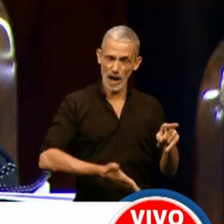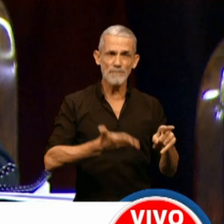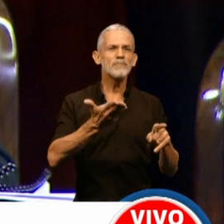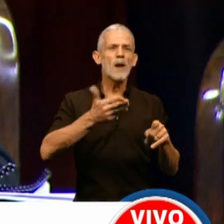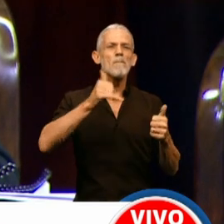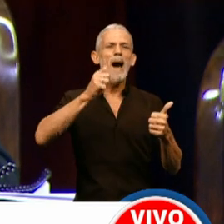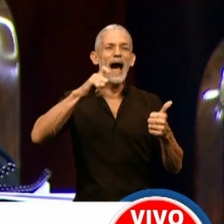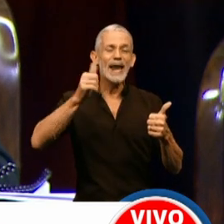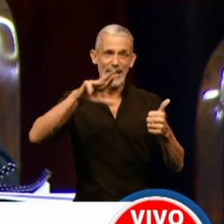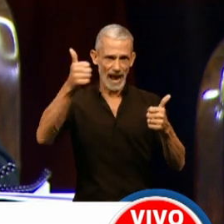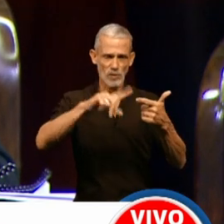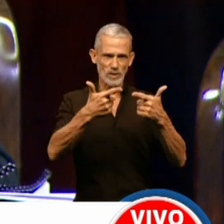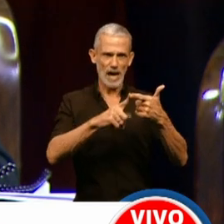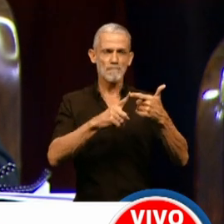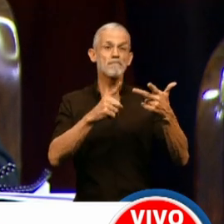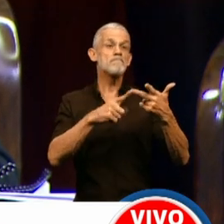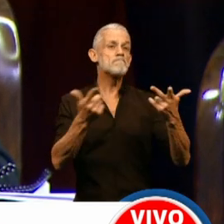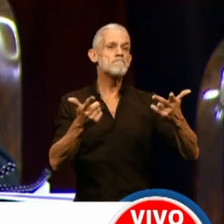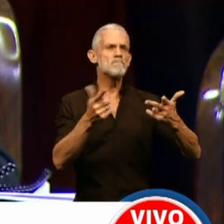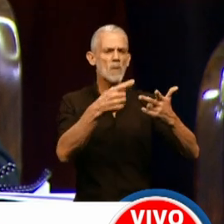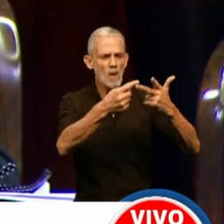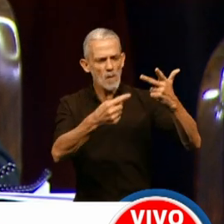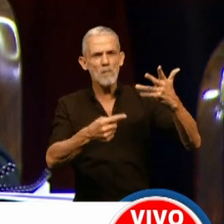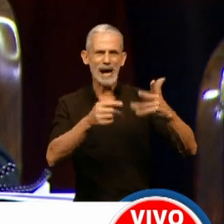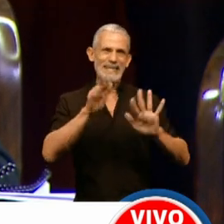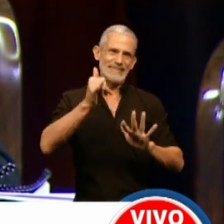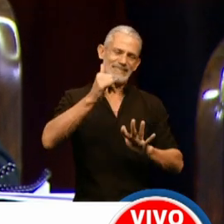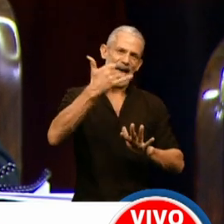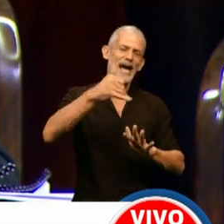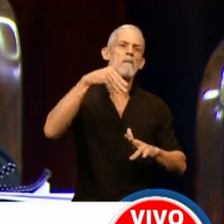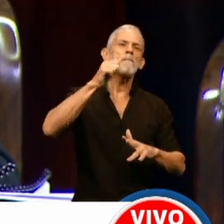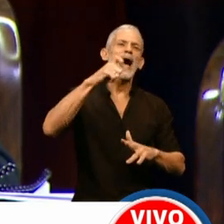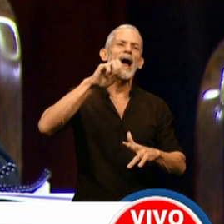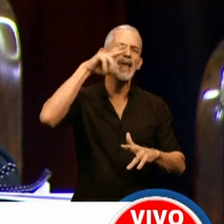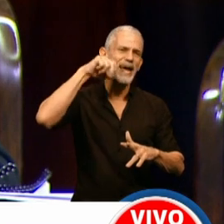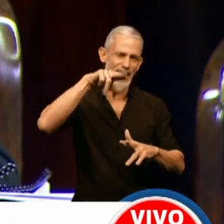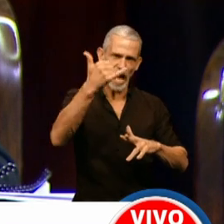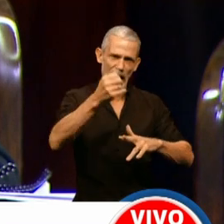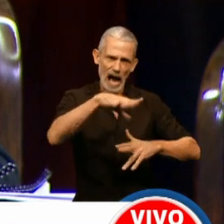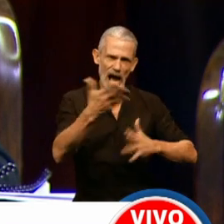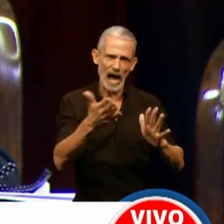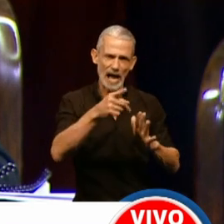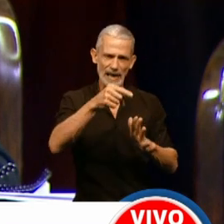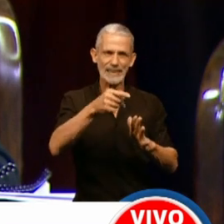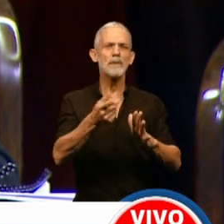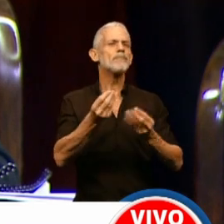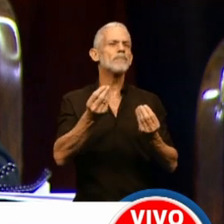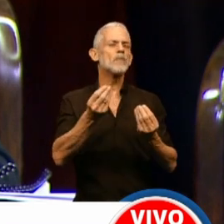tenemos la macarena en realidad si tenemos a macarena macarena